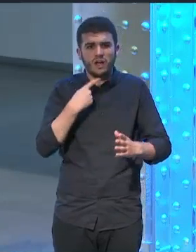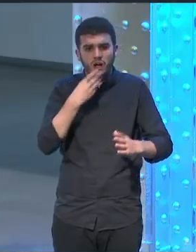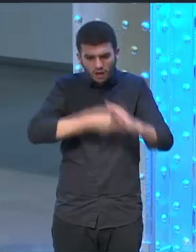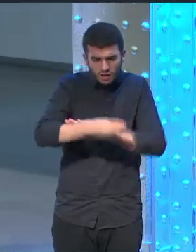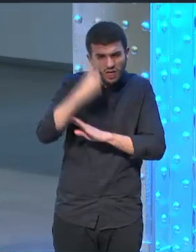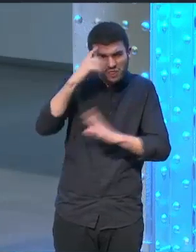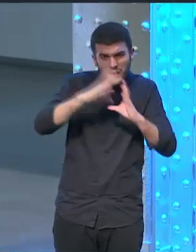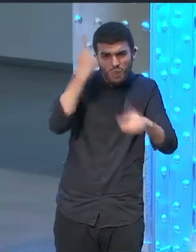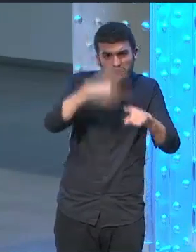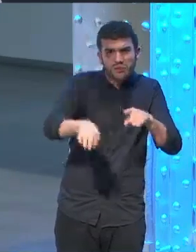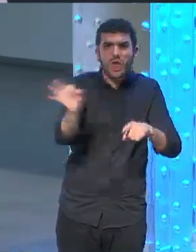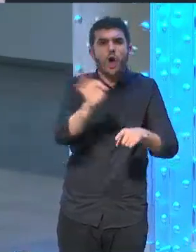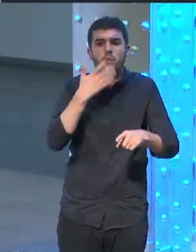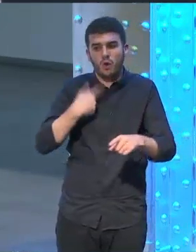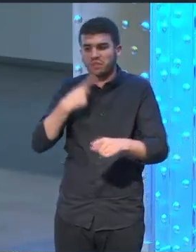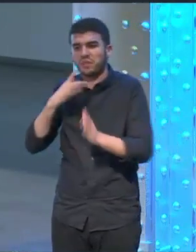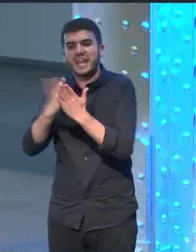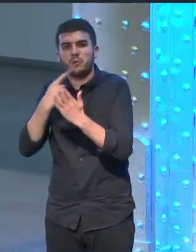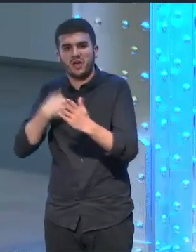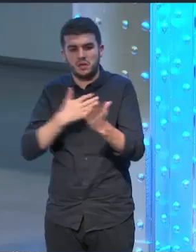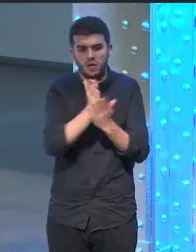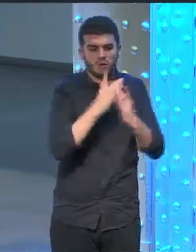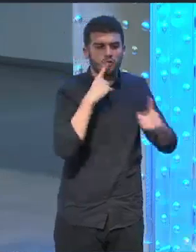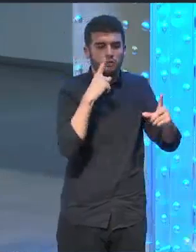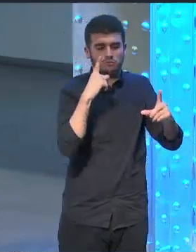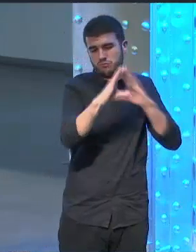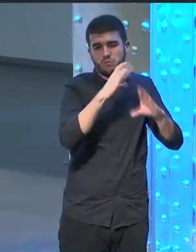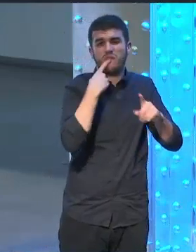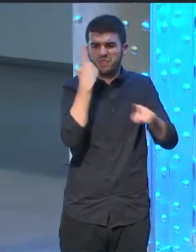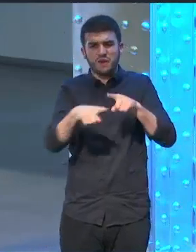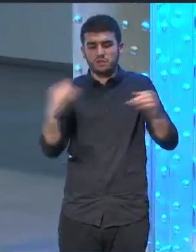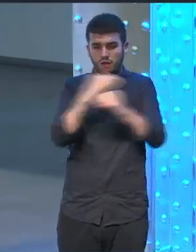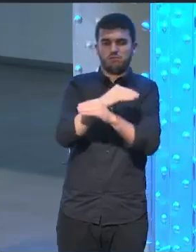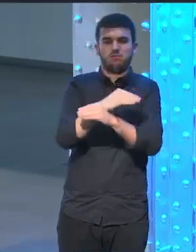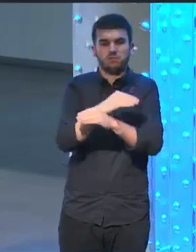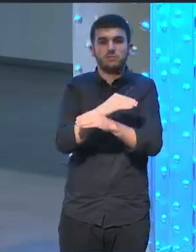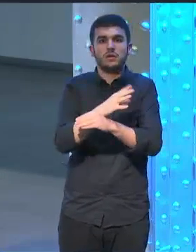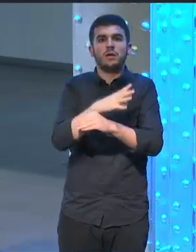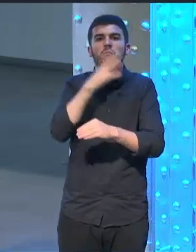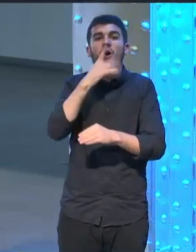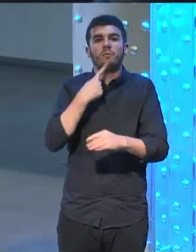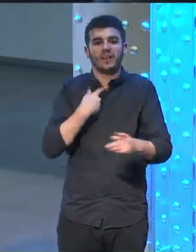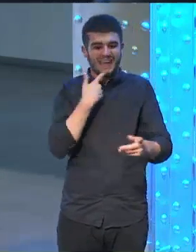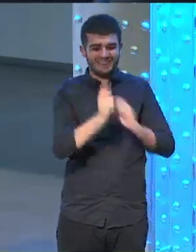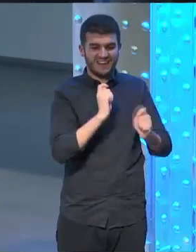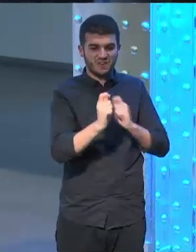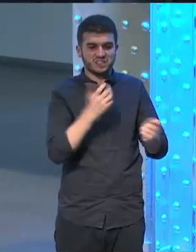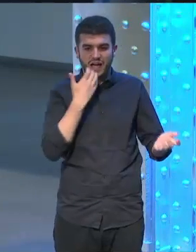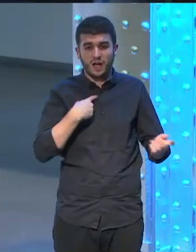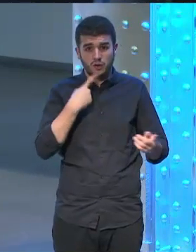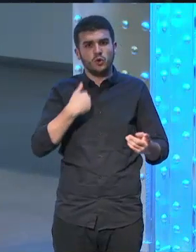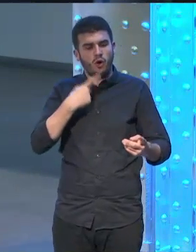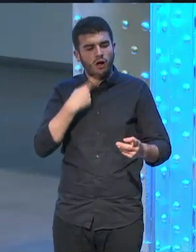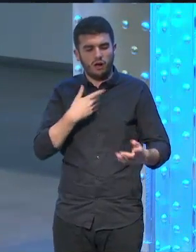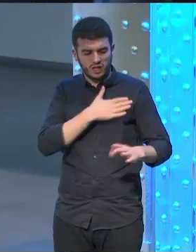si lo ponen en los libros, se lo cuentan los medios de comunicación, no vamos a creer que no es posible? Bueno, pues no es posible. Hice una entrevista a Leoncho García, hizo una